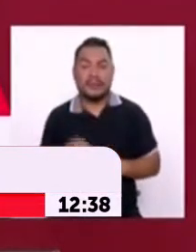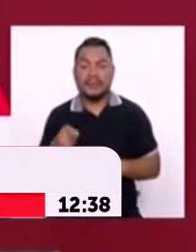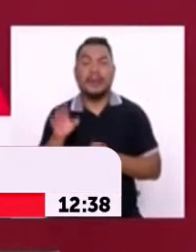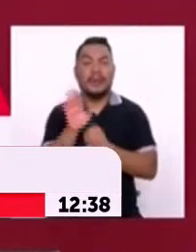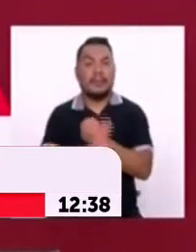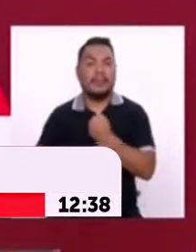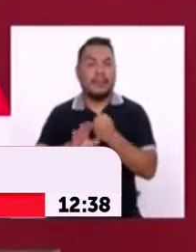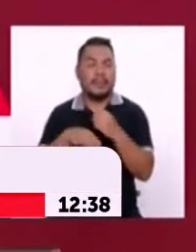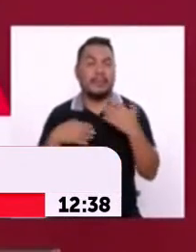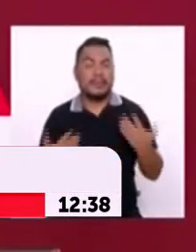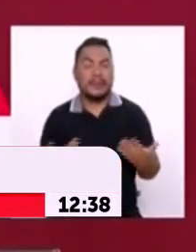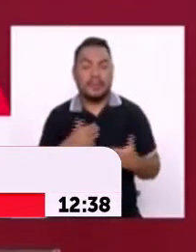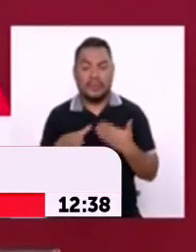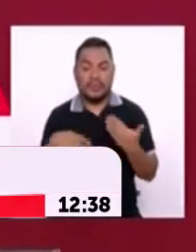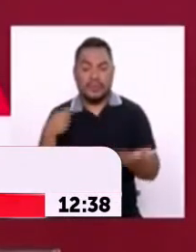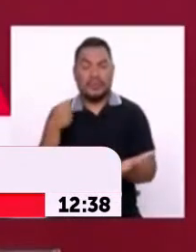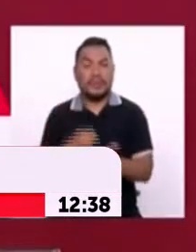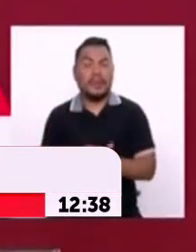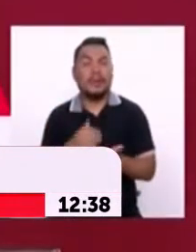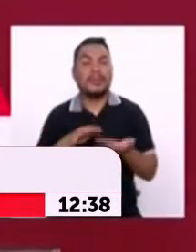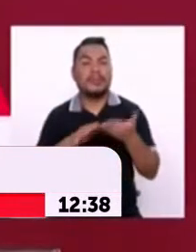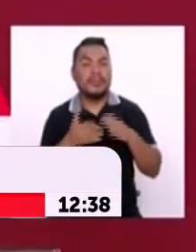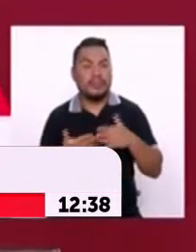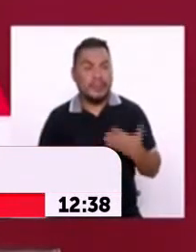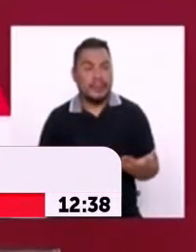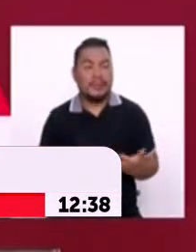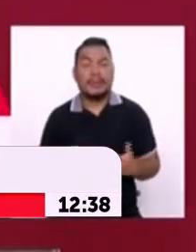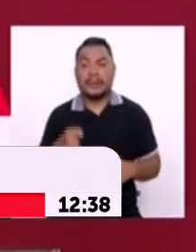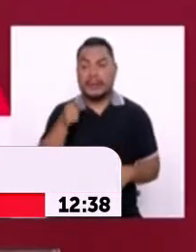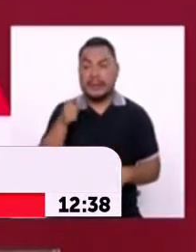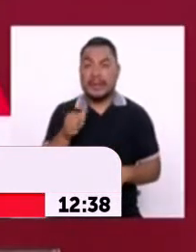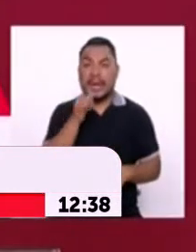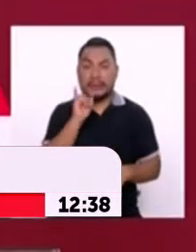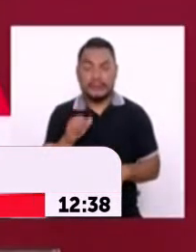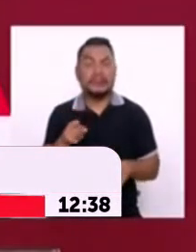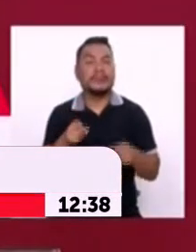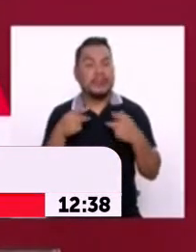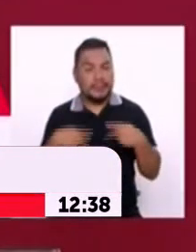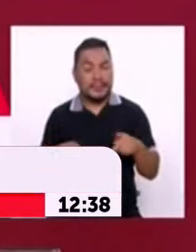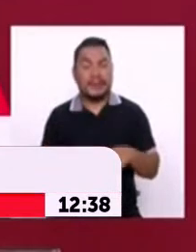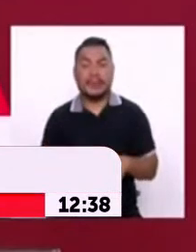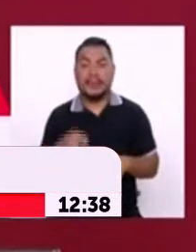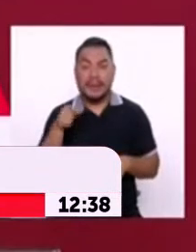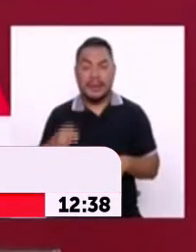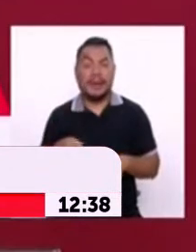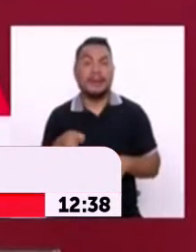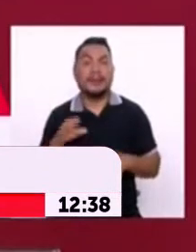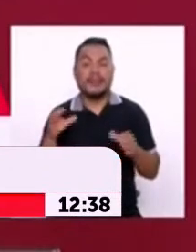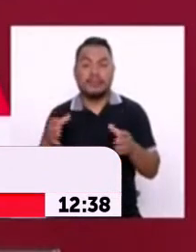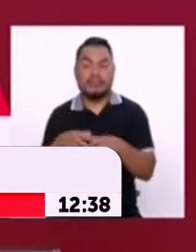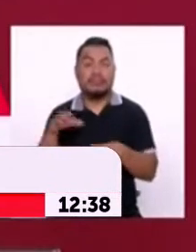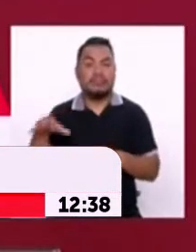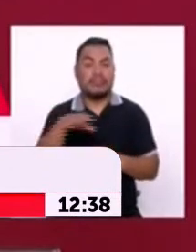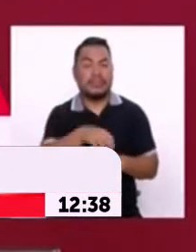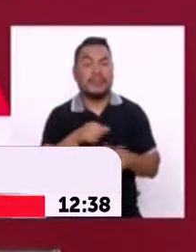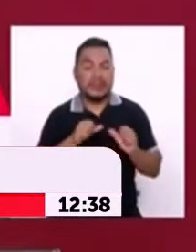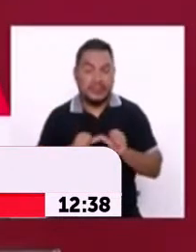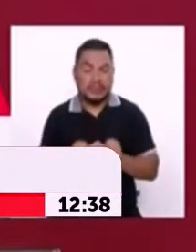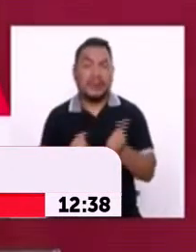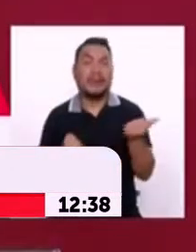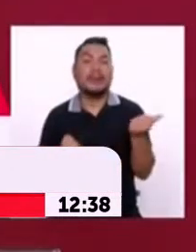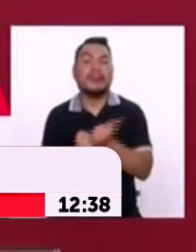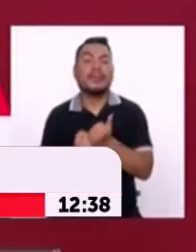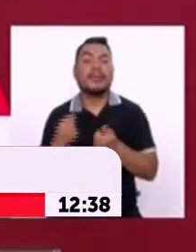y protegerán los depósitos de la población. Asimismo, permitirá que estas entidades